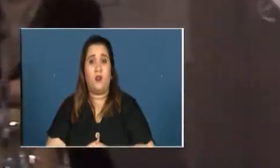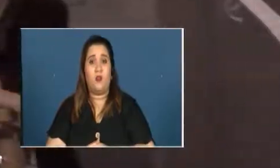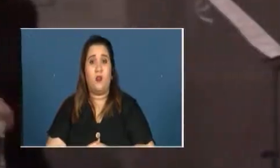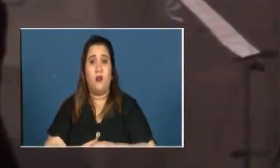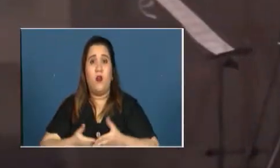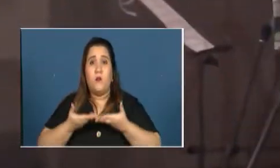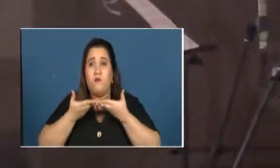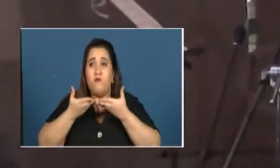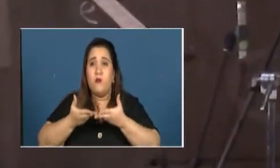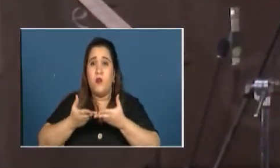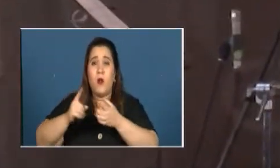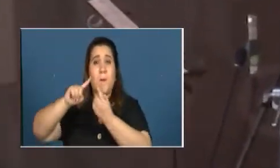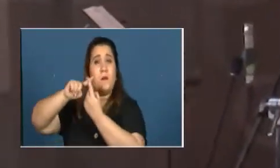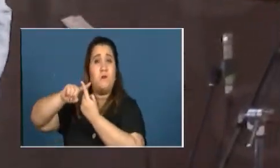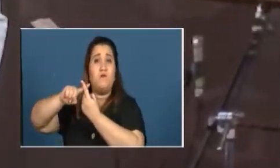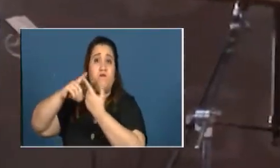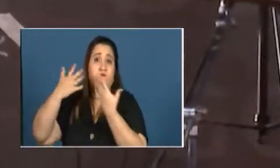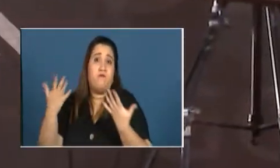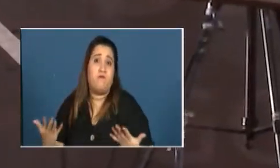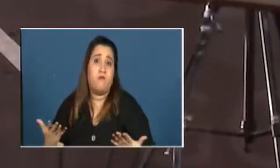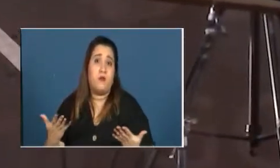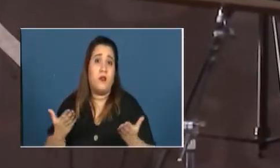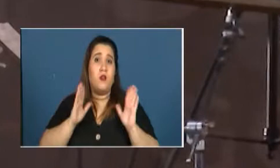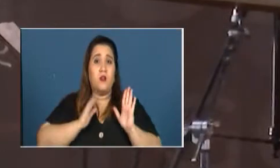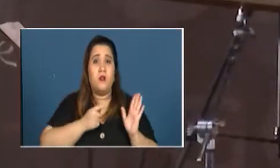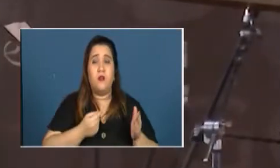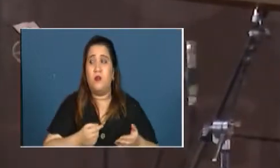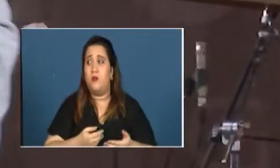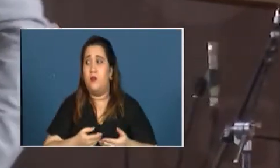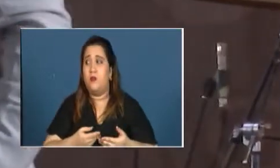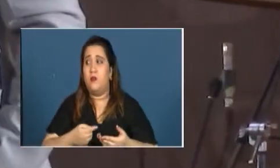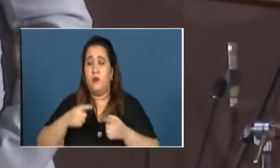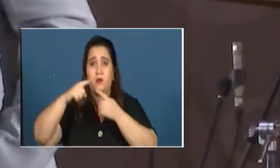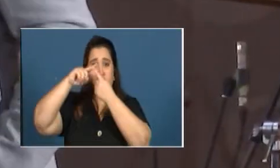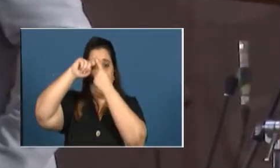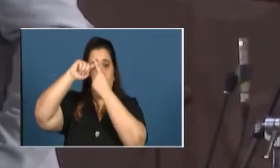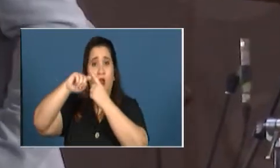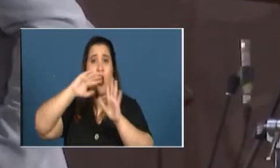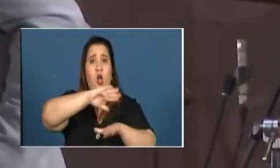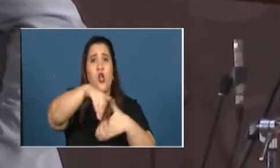positivo que le brindo a todas las,